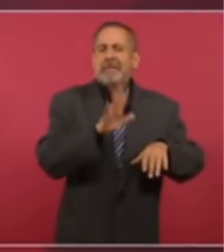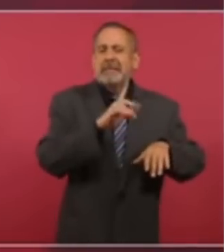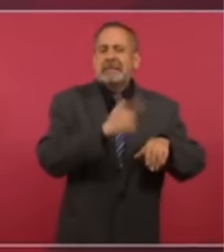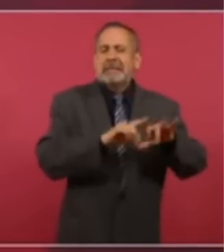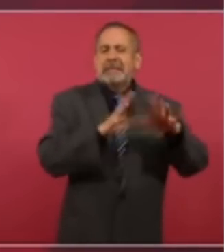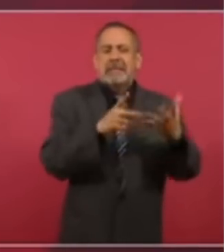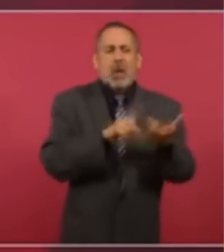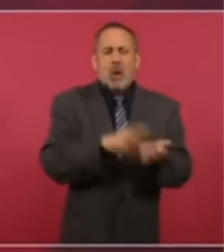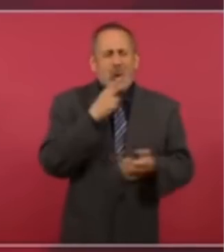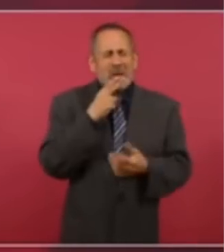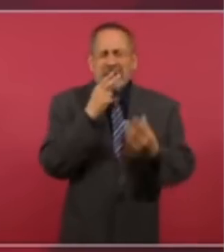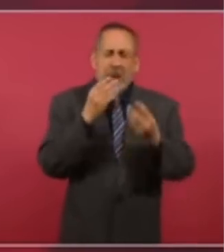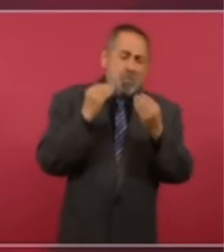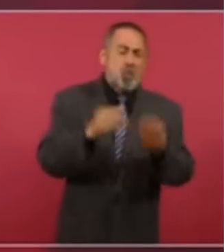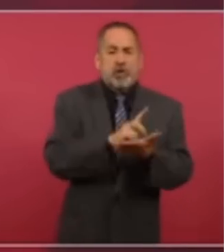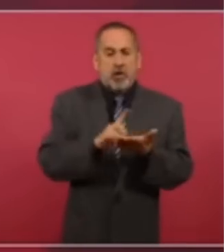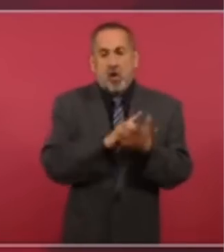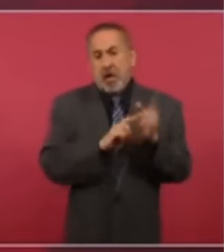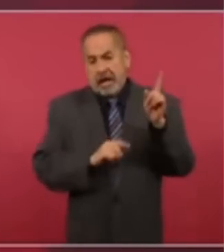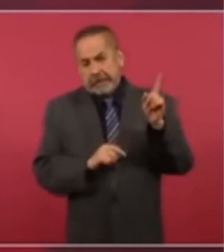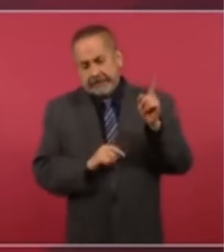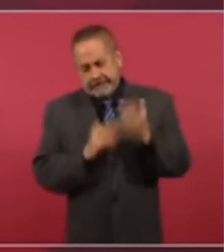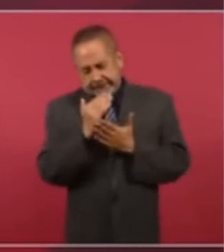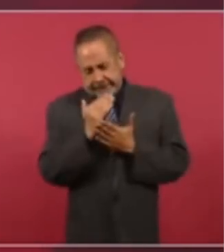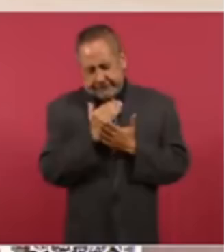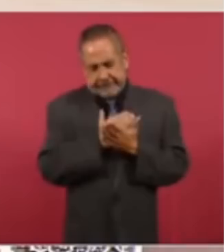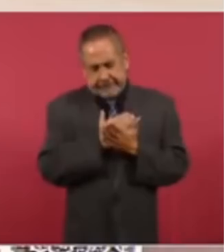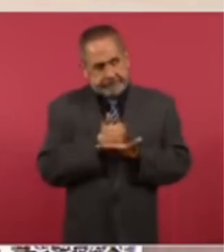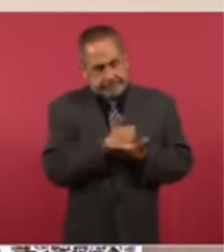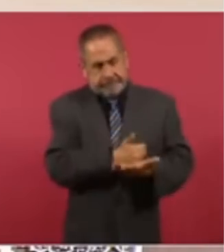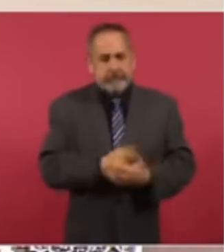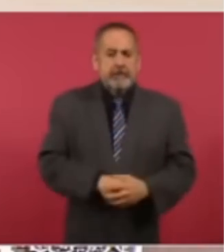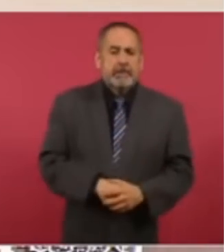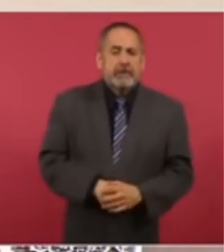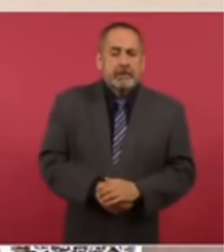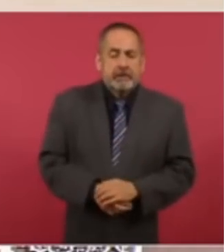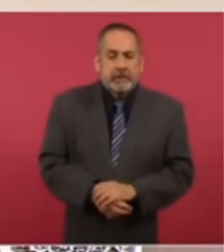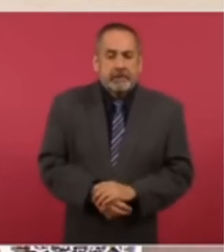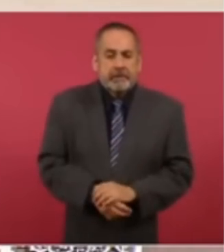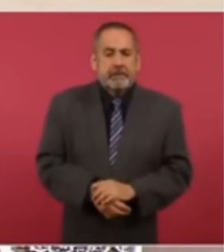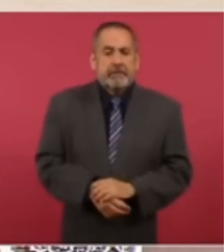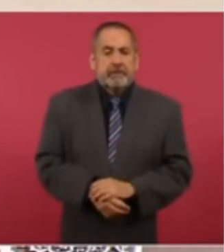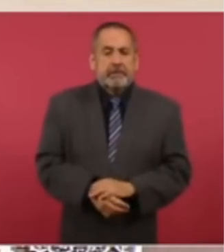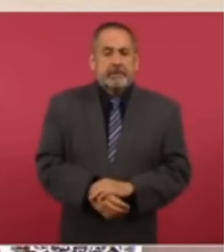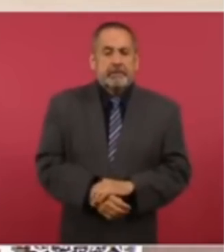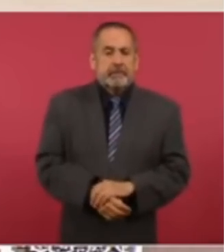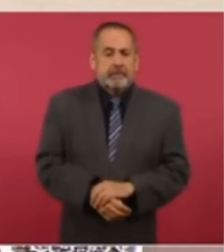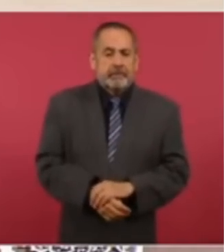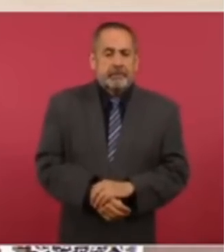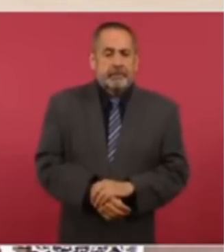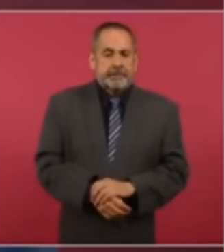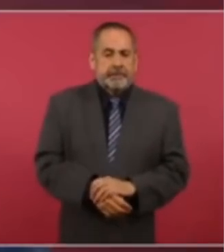boca. Además sale la corruptela de la jefa de la DEA, amigos y amigas, eso no se